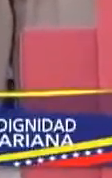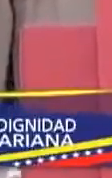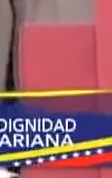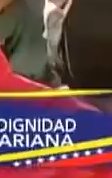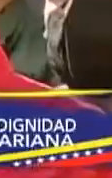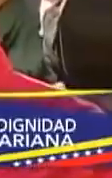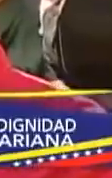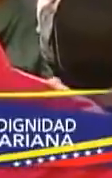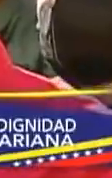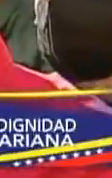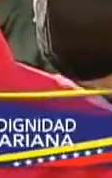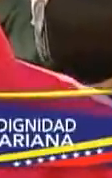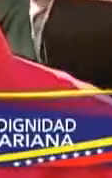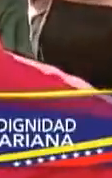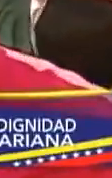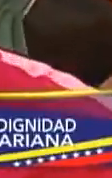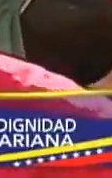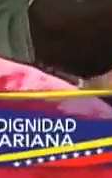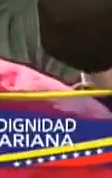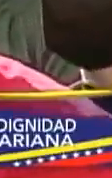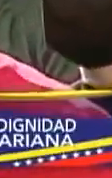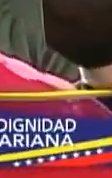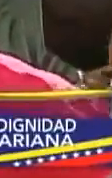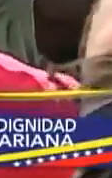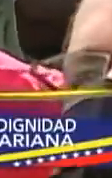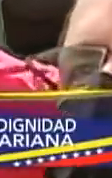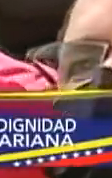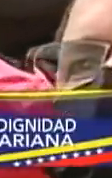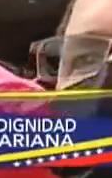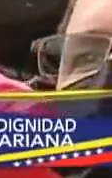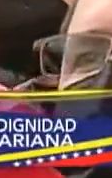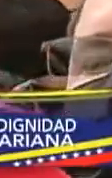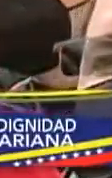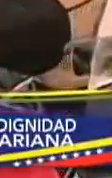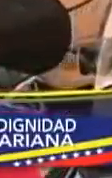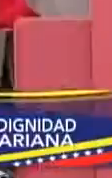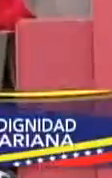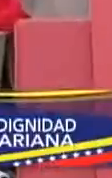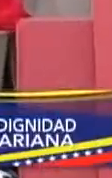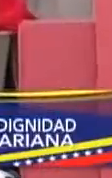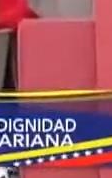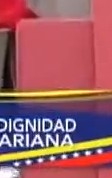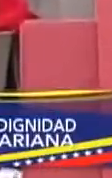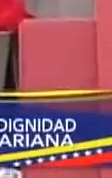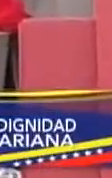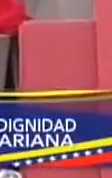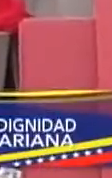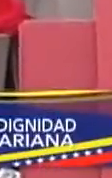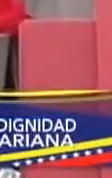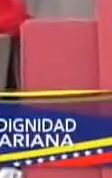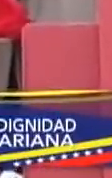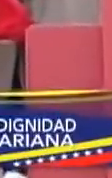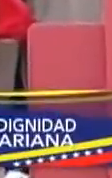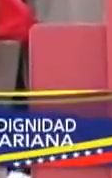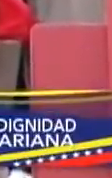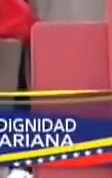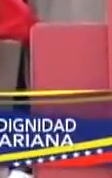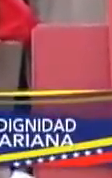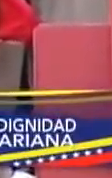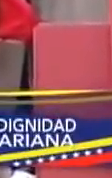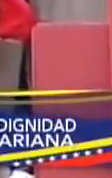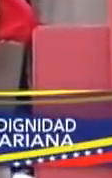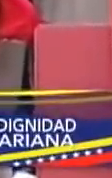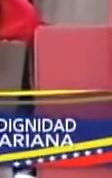Pueblo glorioso, pueblo que hoy se mantiene de pie, firme, que no se rinde ante los ataques